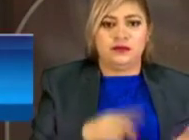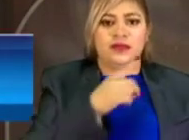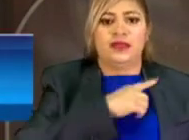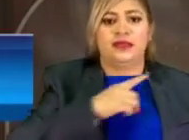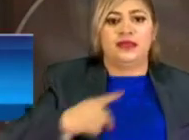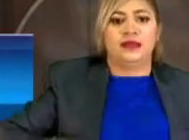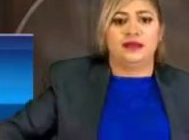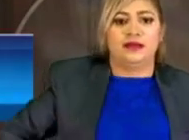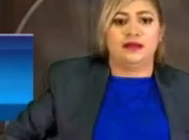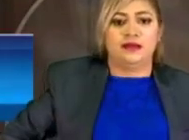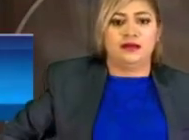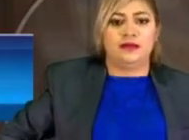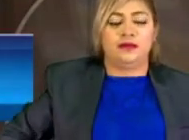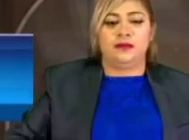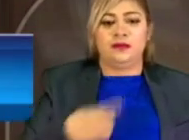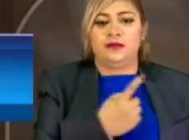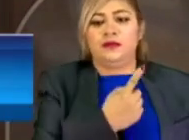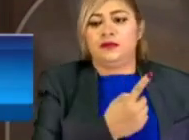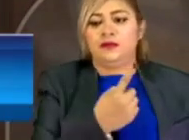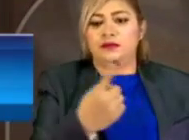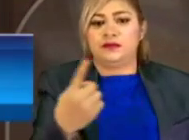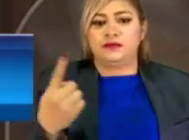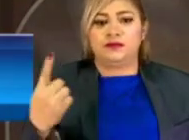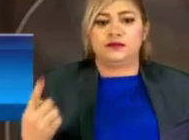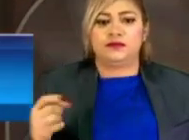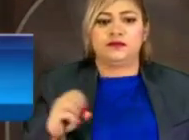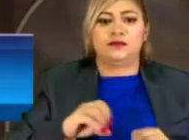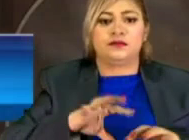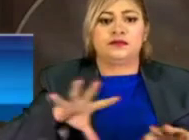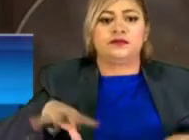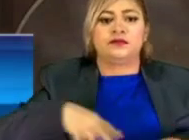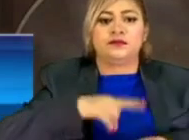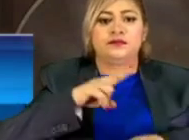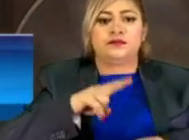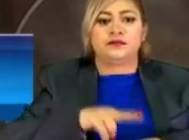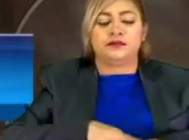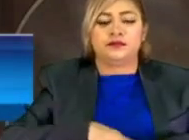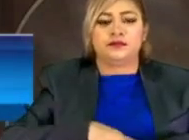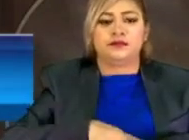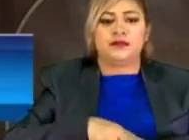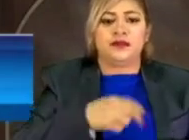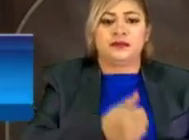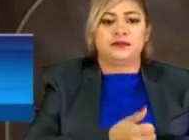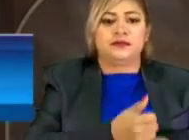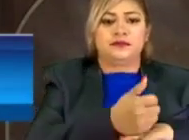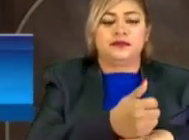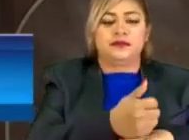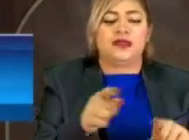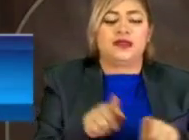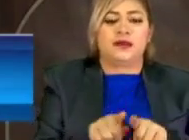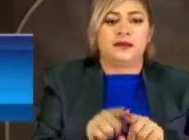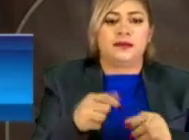diputados de la Asamblea Nacional, principales y suplentes,